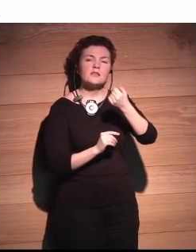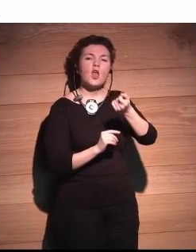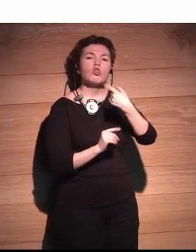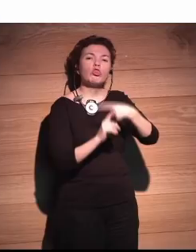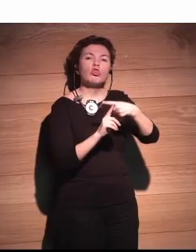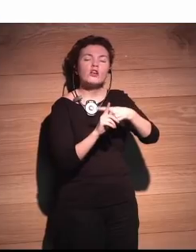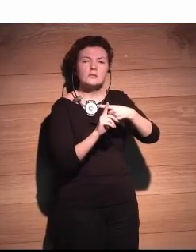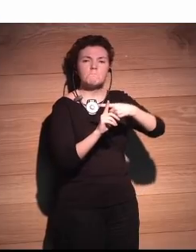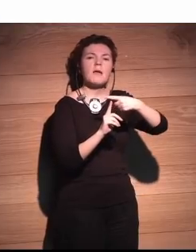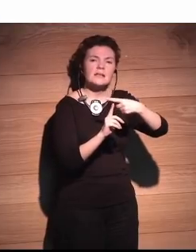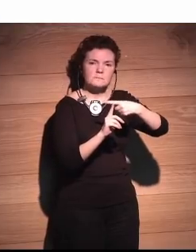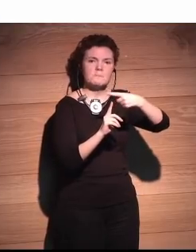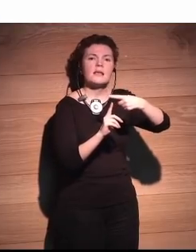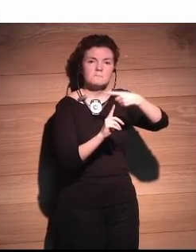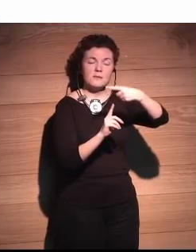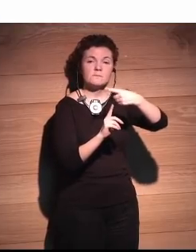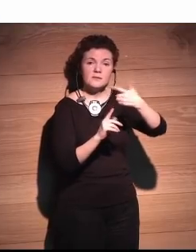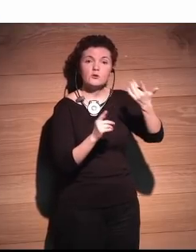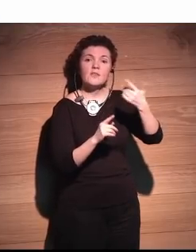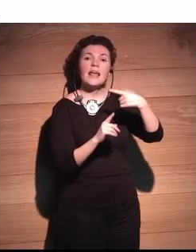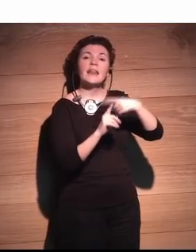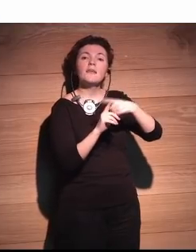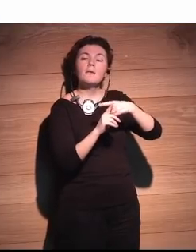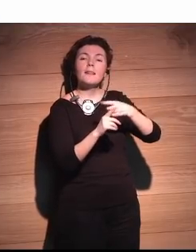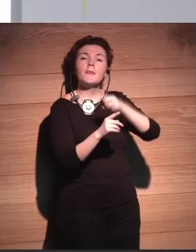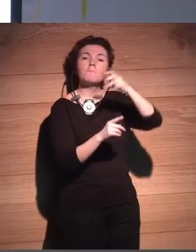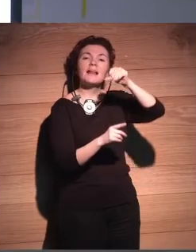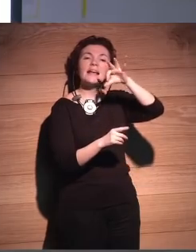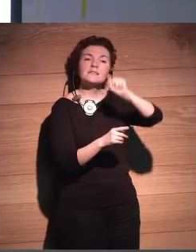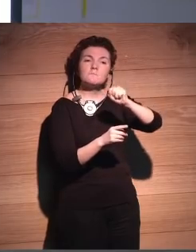adicional. Entonces el nivel de